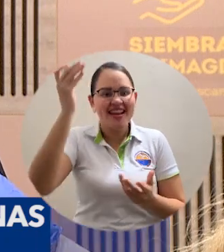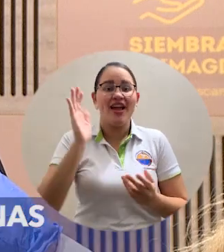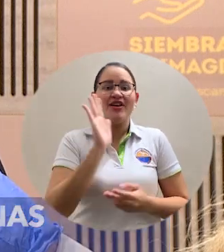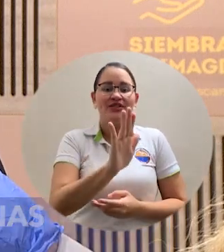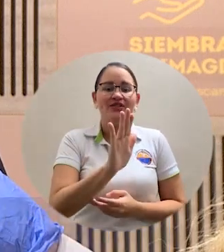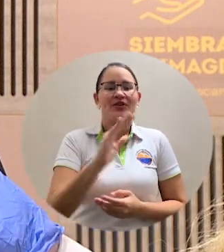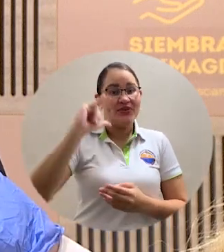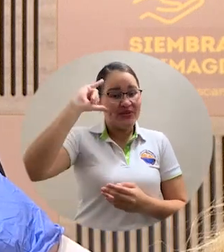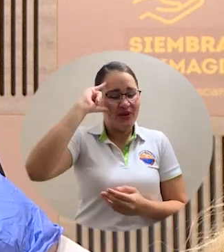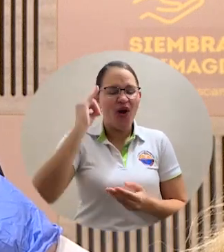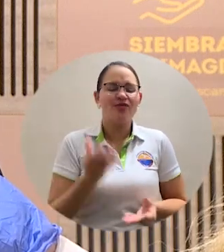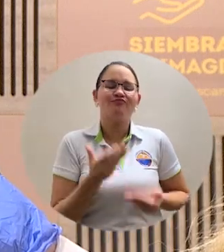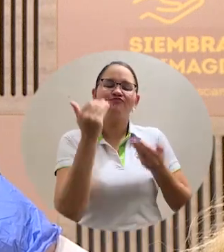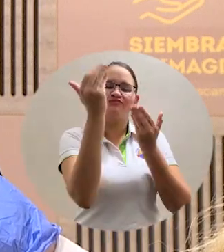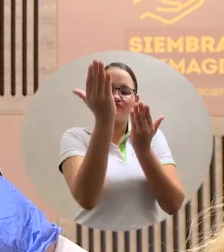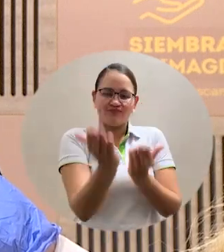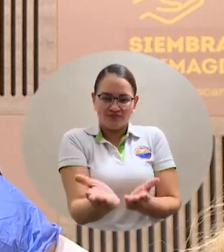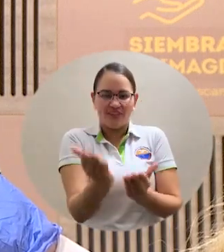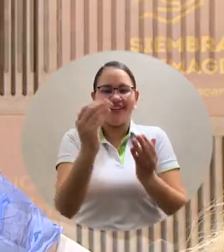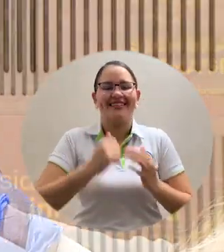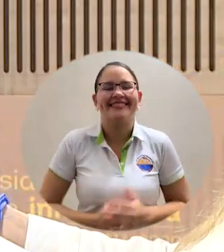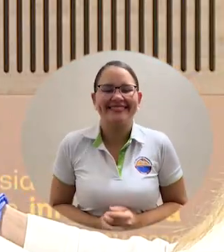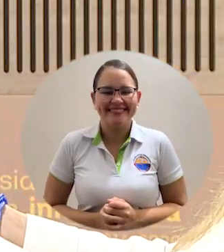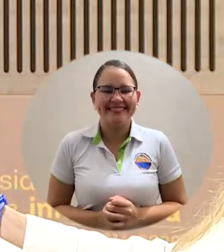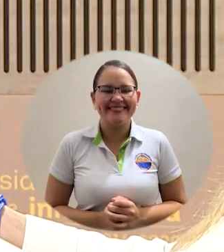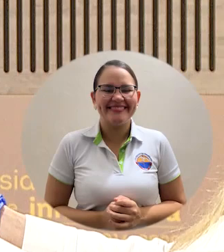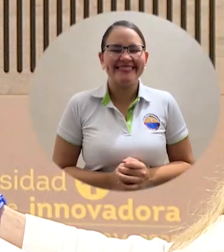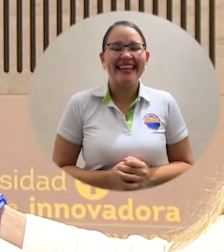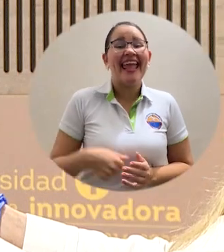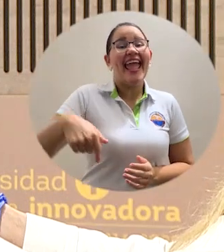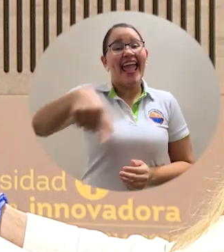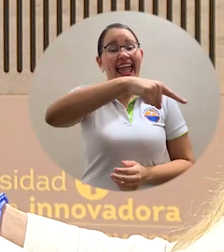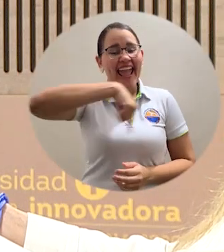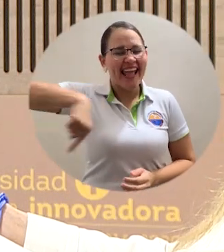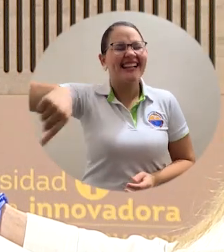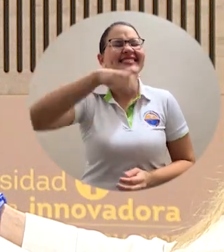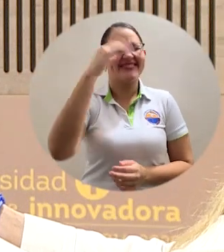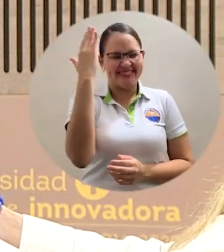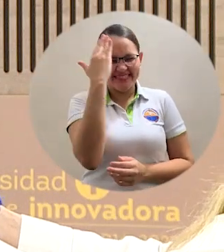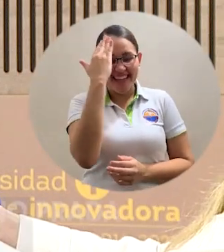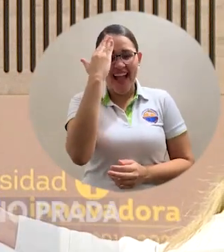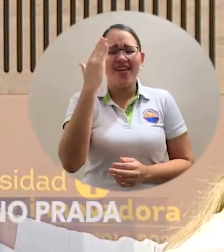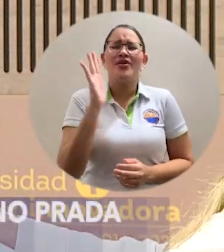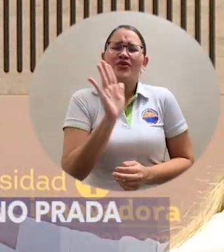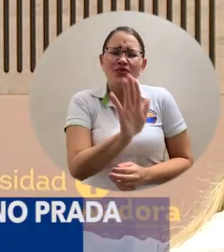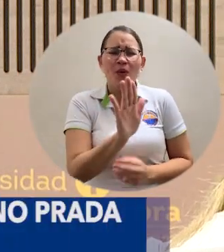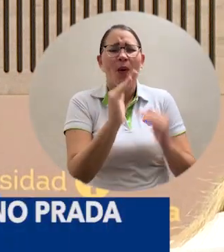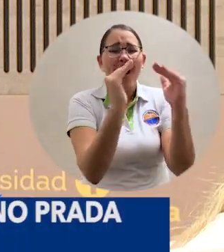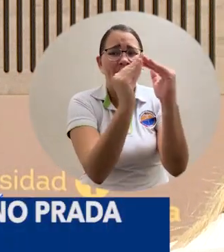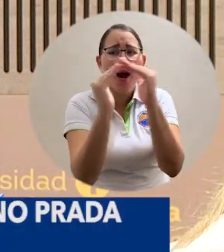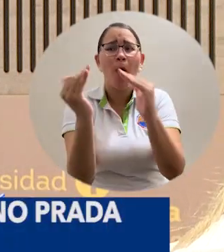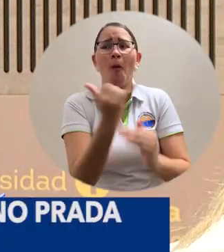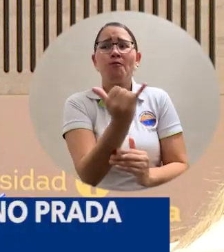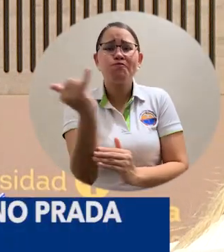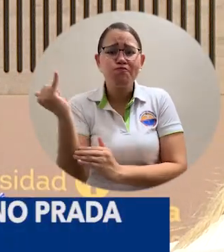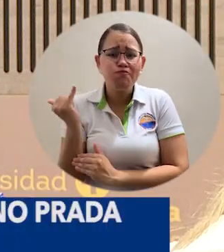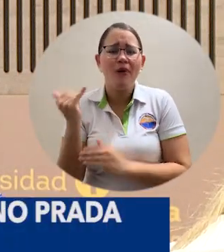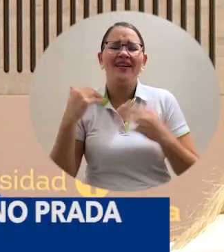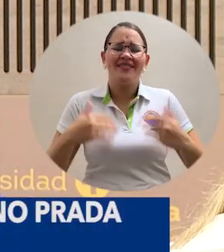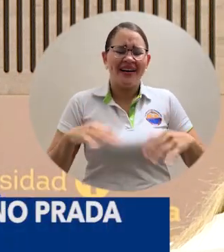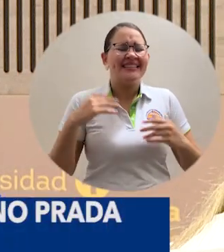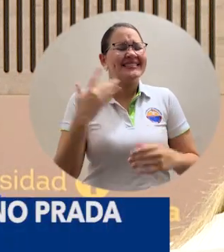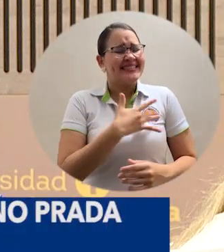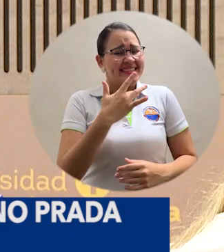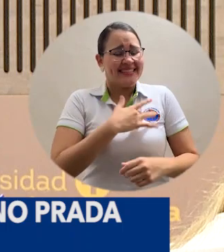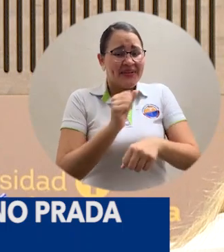respuesta a las necesidades del entorno de la sociedad. Sentimos desde las casas y desde sus sitios de trabajo esa emotividad y esa